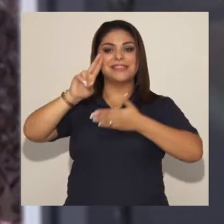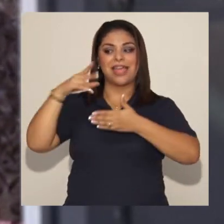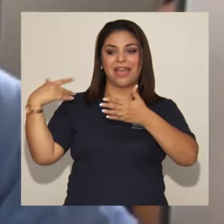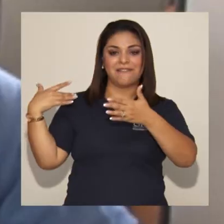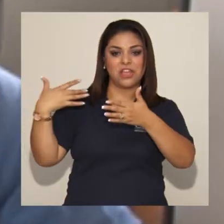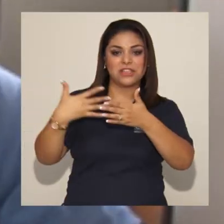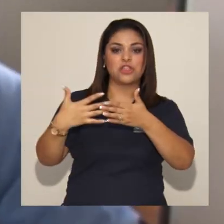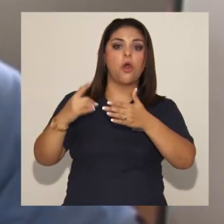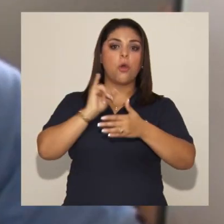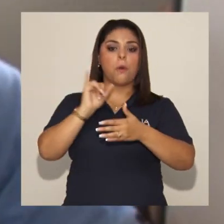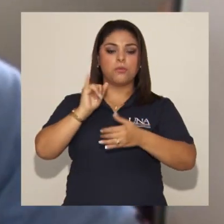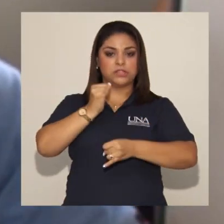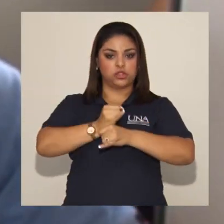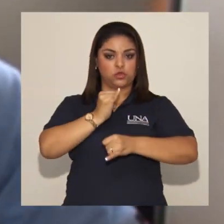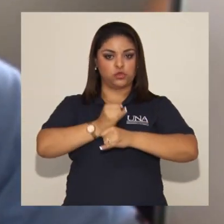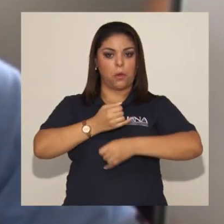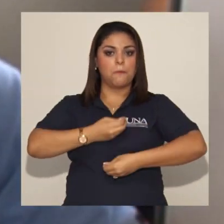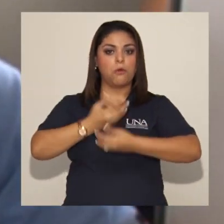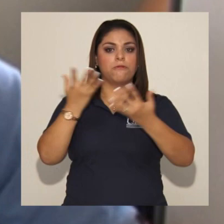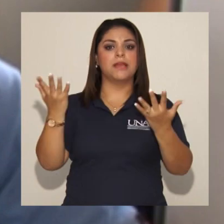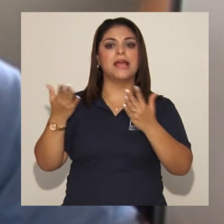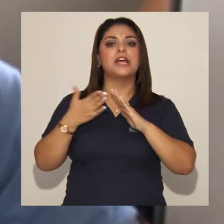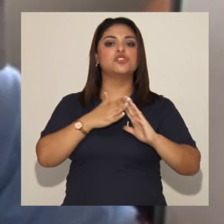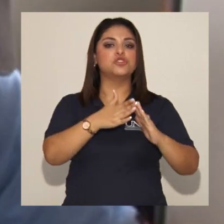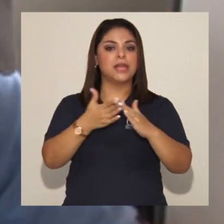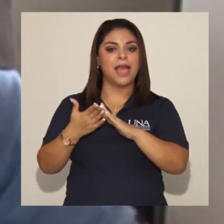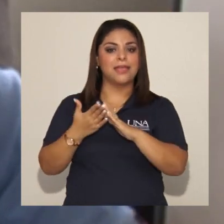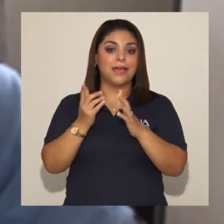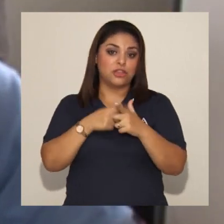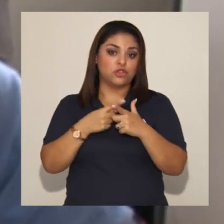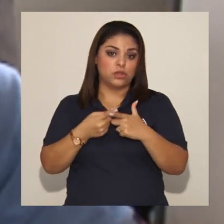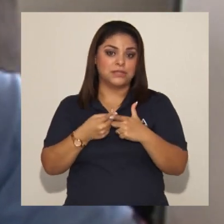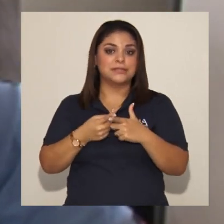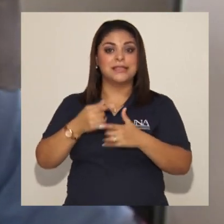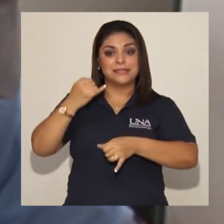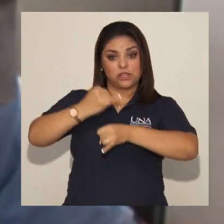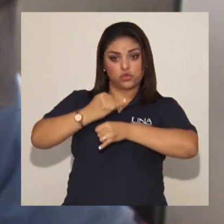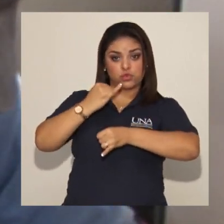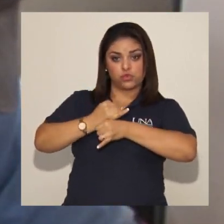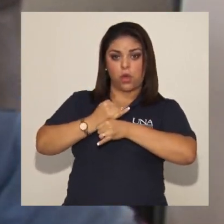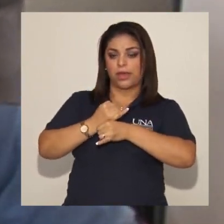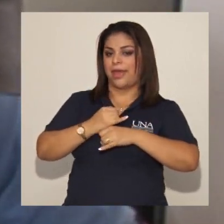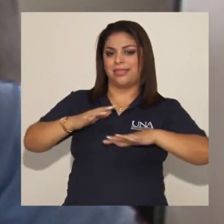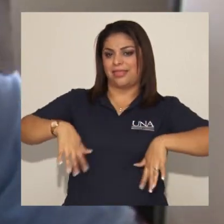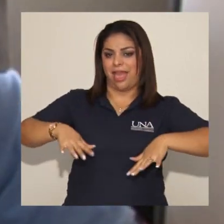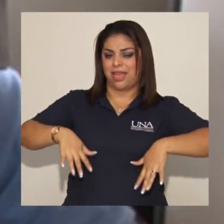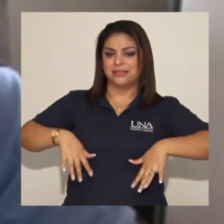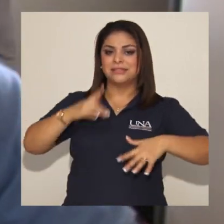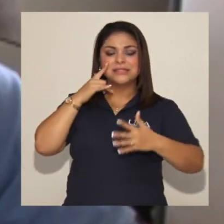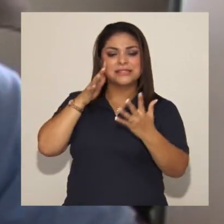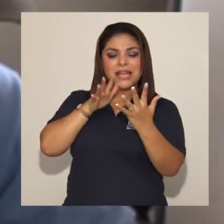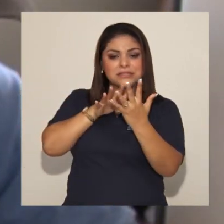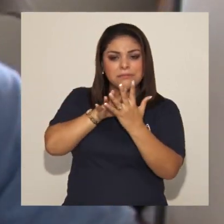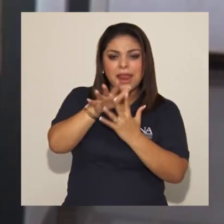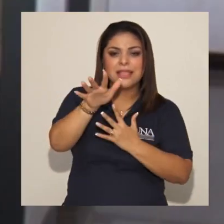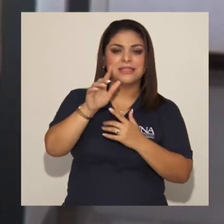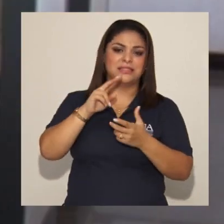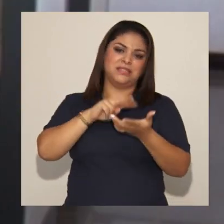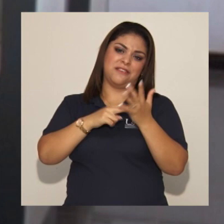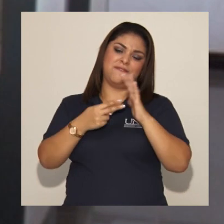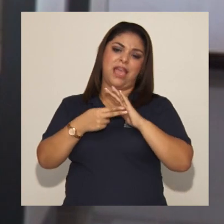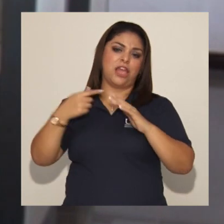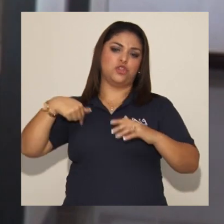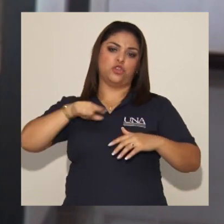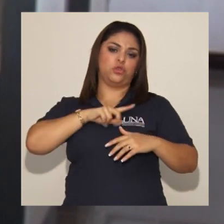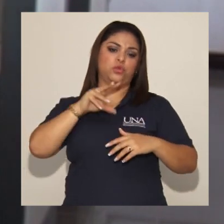venido haciendo como institución pública a la sociedad entonces una institución que no es transparente realmente no estamos haciendo